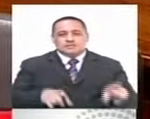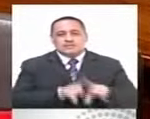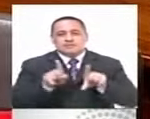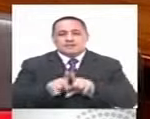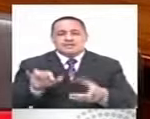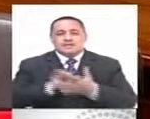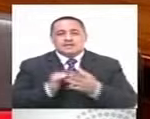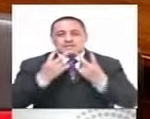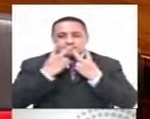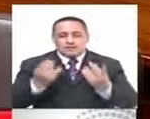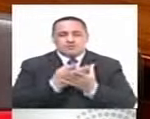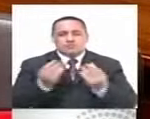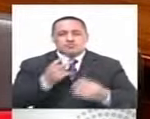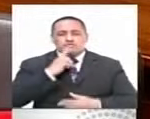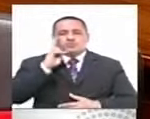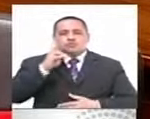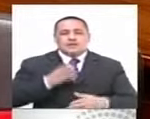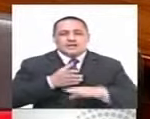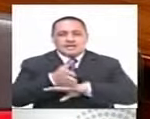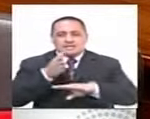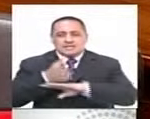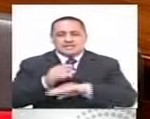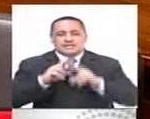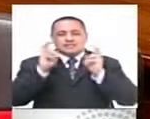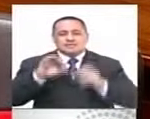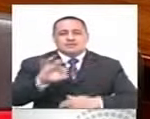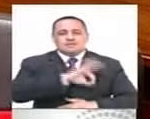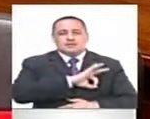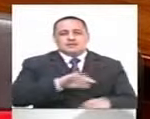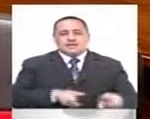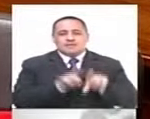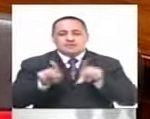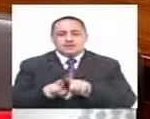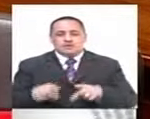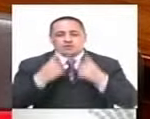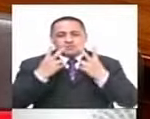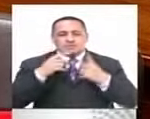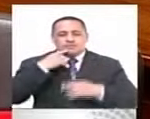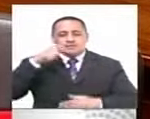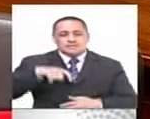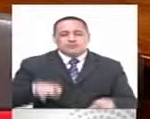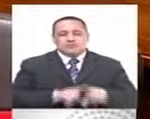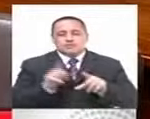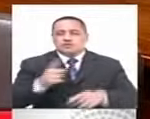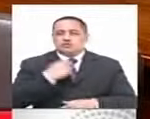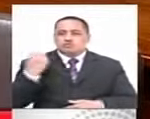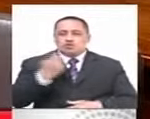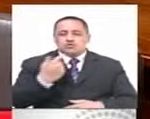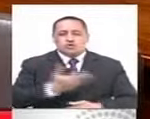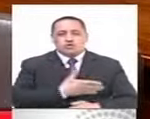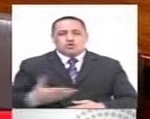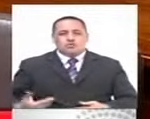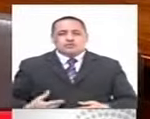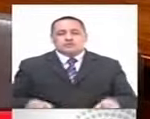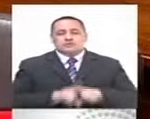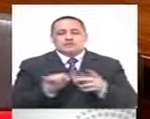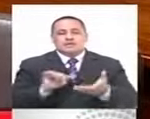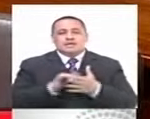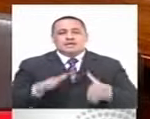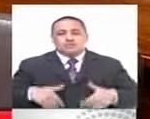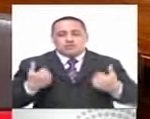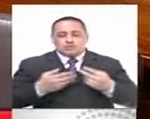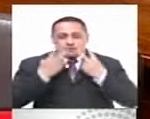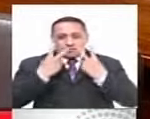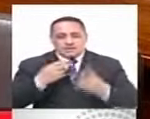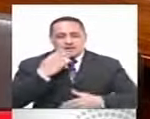como los docentes entran en cuestión del mérito, lo mismo necesitamos en todo el Estado. Así como podemos reconocer